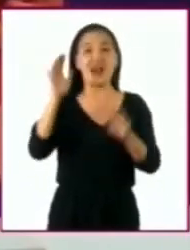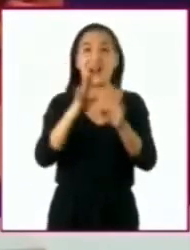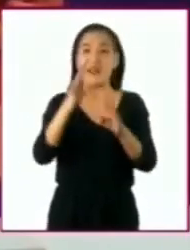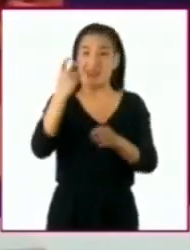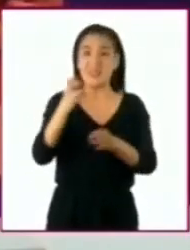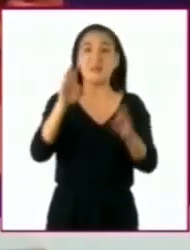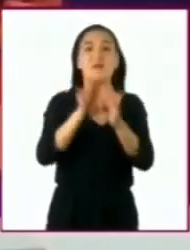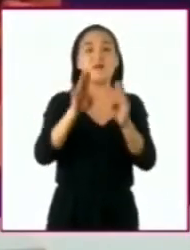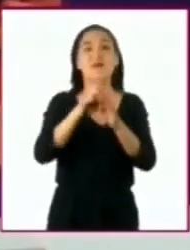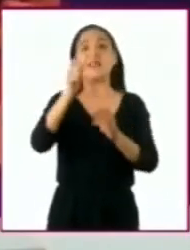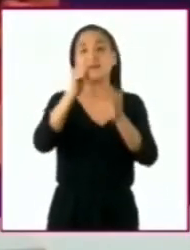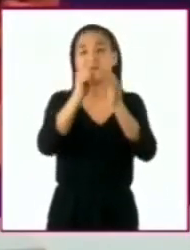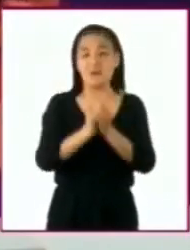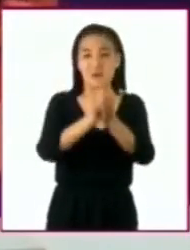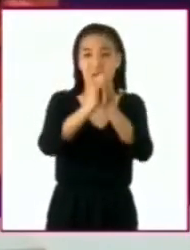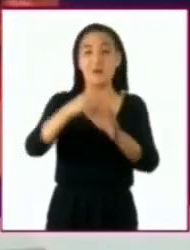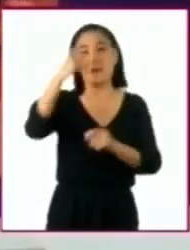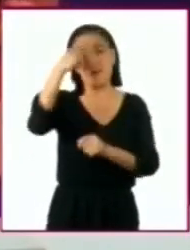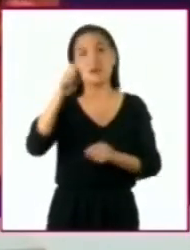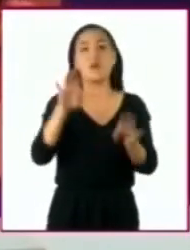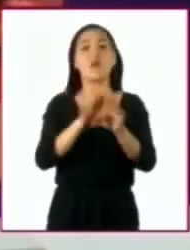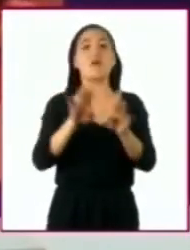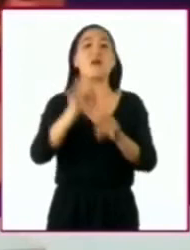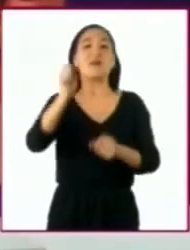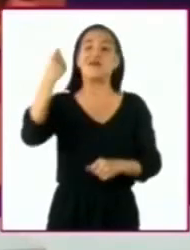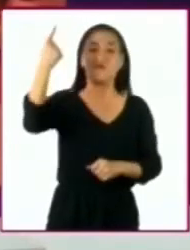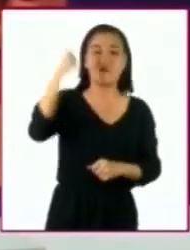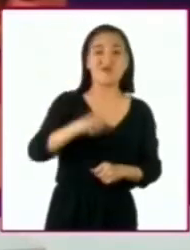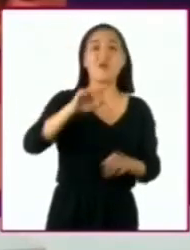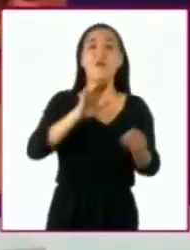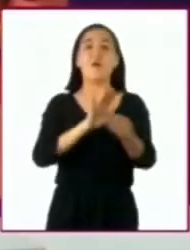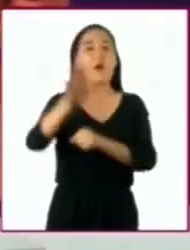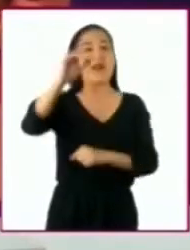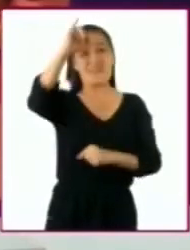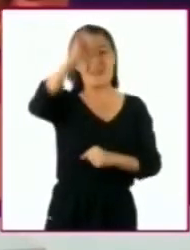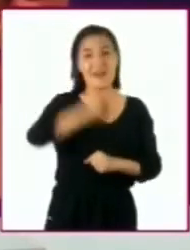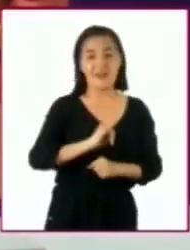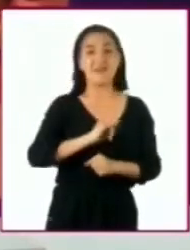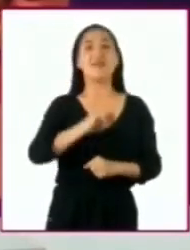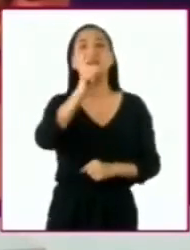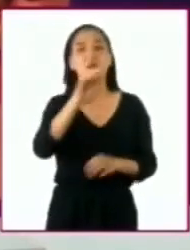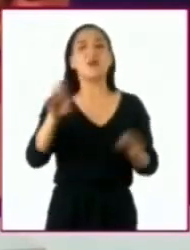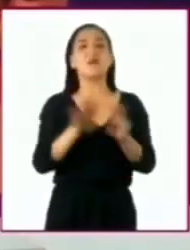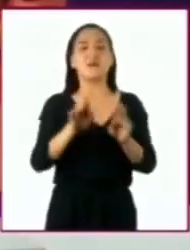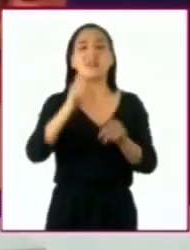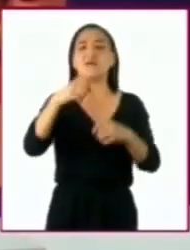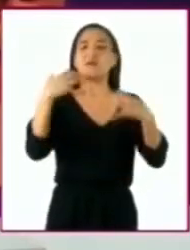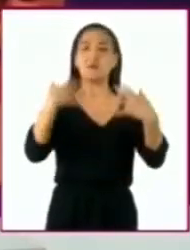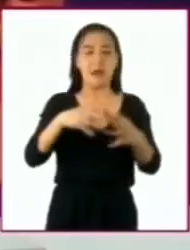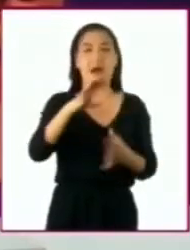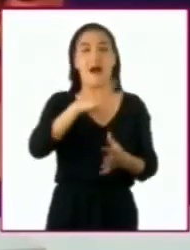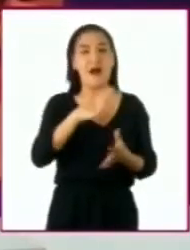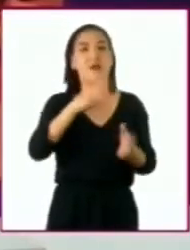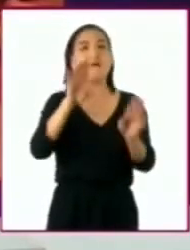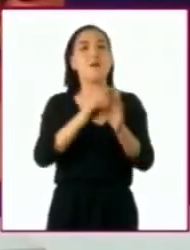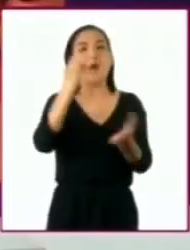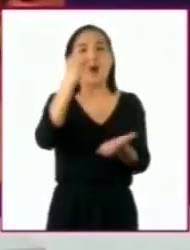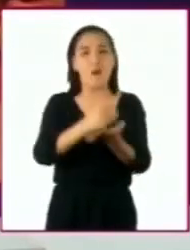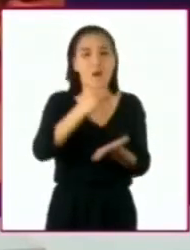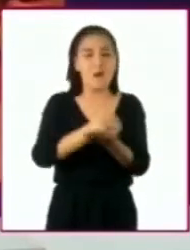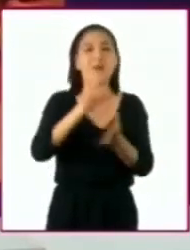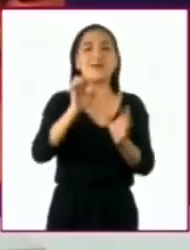en poder de los señores y principales y en muchas sepulturas, gran cantidad de oro recogido de muchos